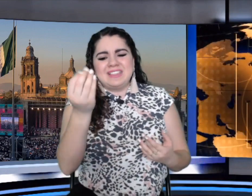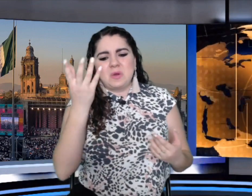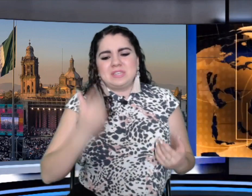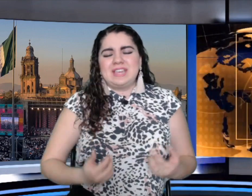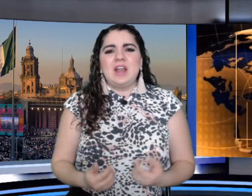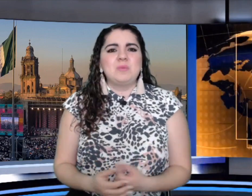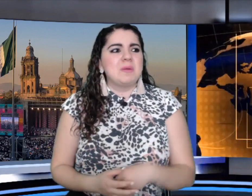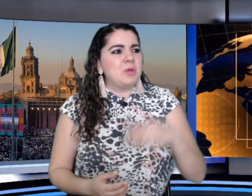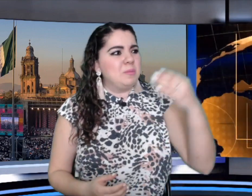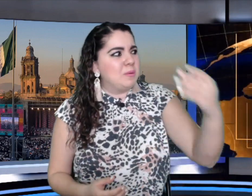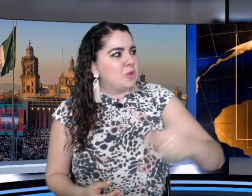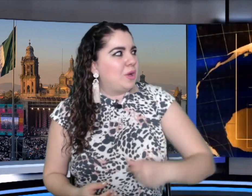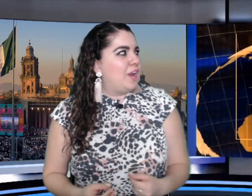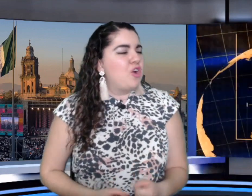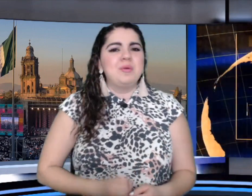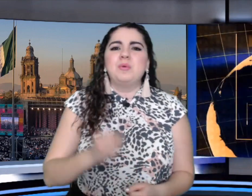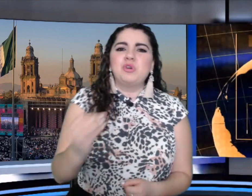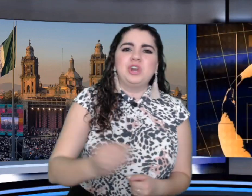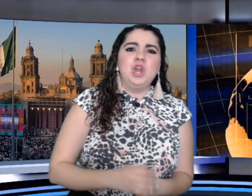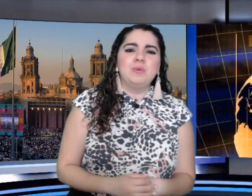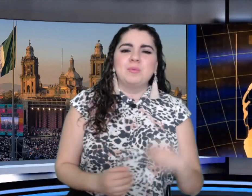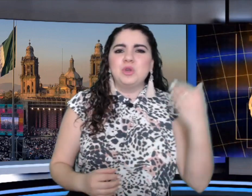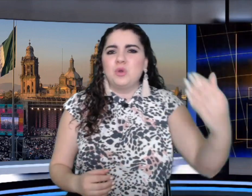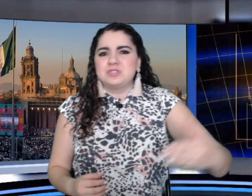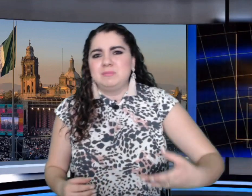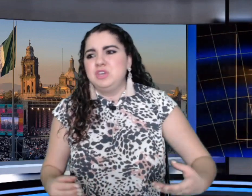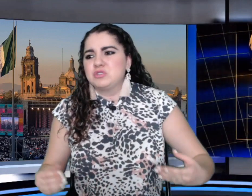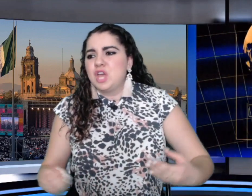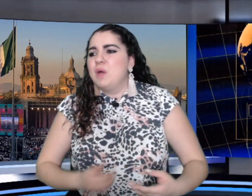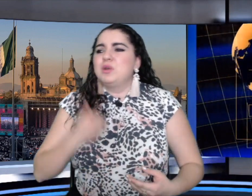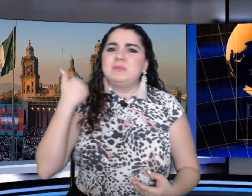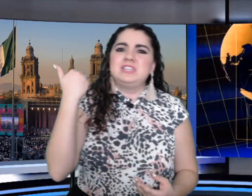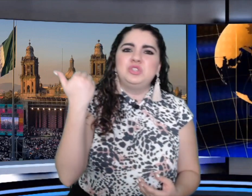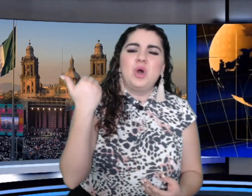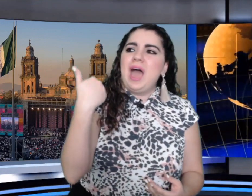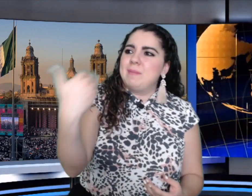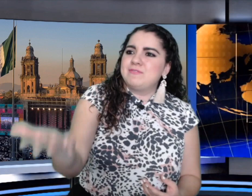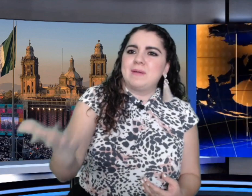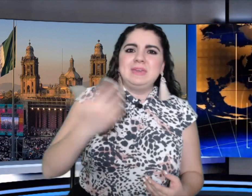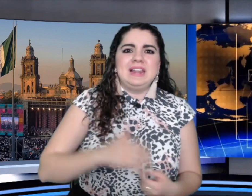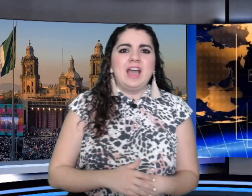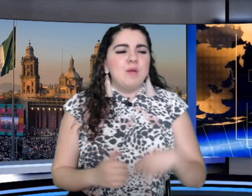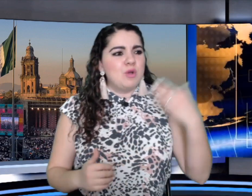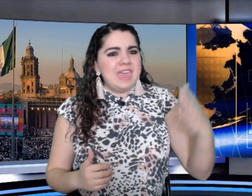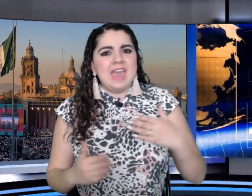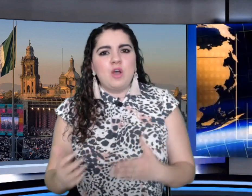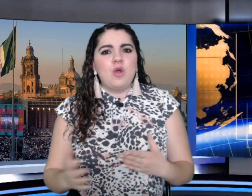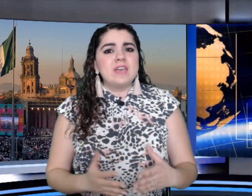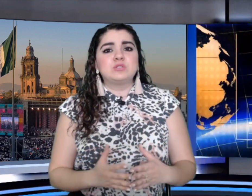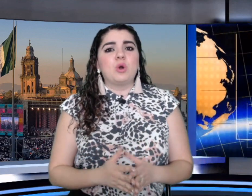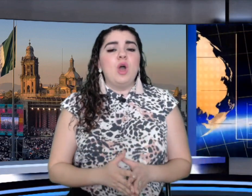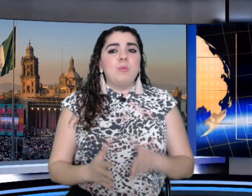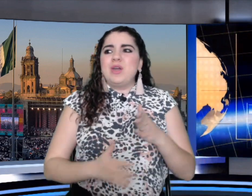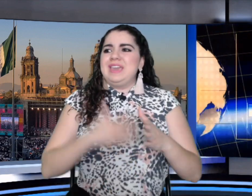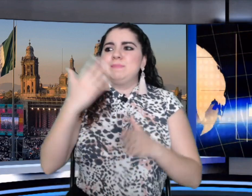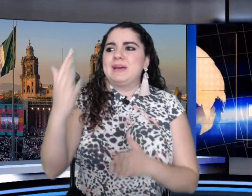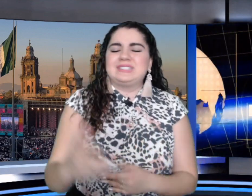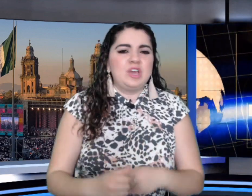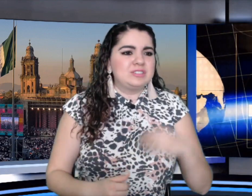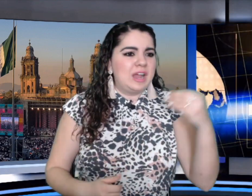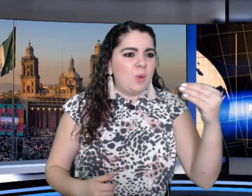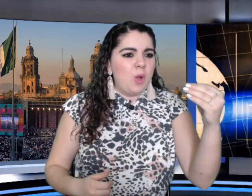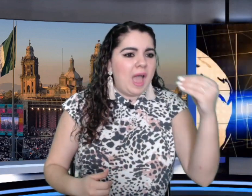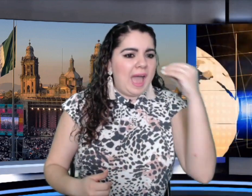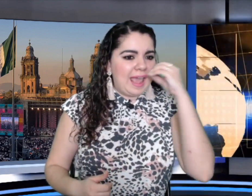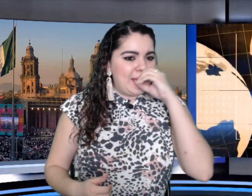si el día de hoy salgo y me voy con la novia, me voy con el novio, me voy con los amigos, voy y visito a mi familia, voy y hago esto, voy y